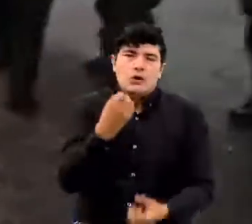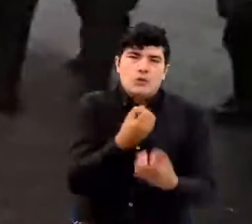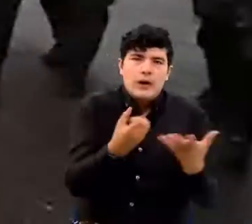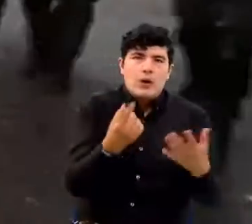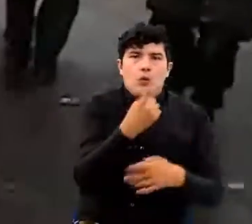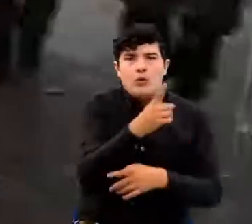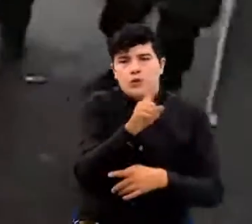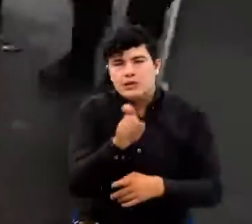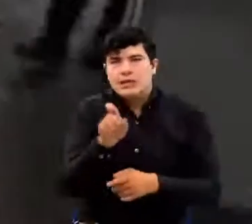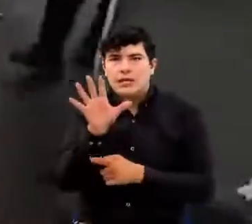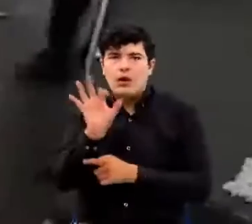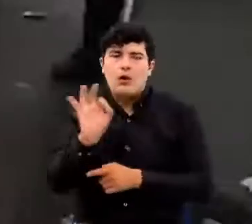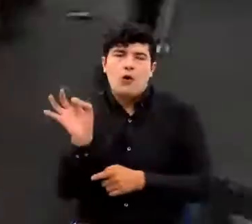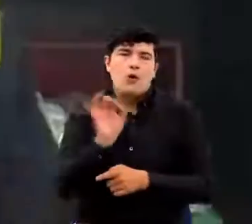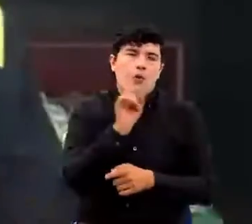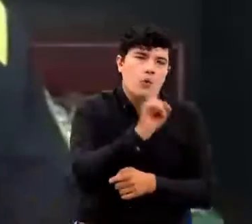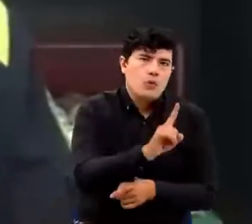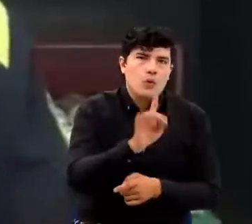correo institucional